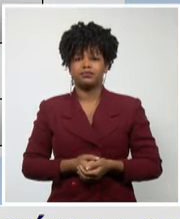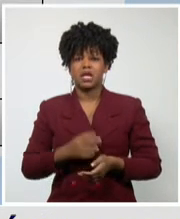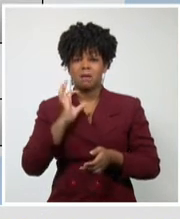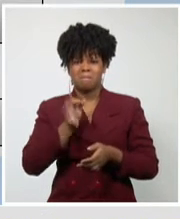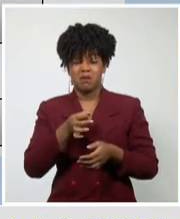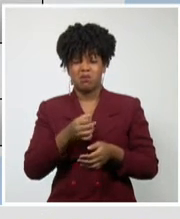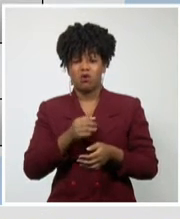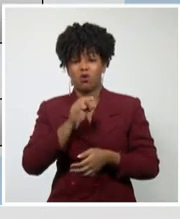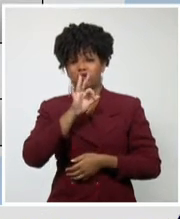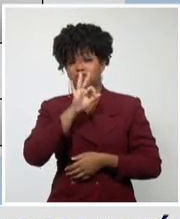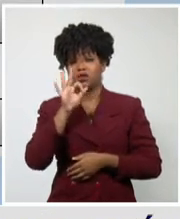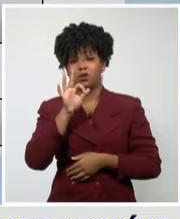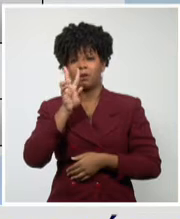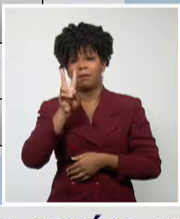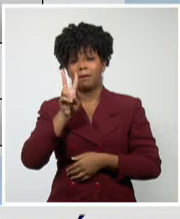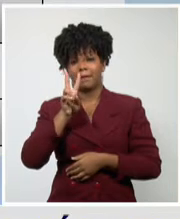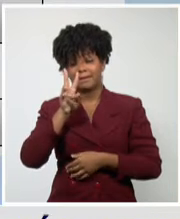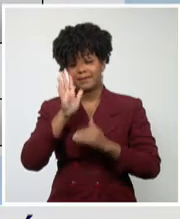282.244